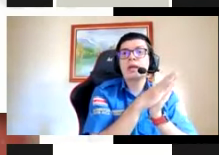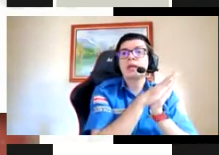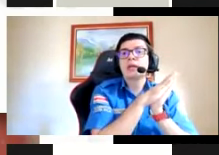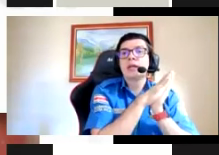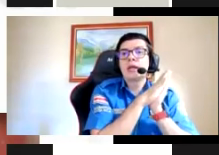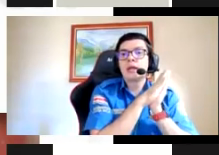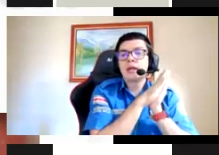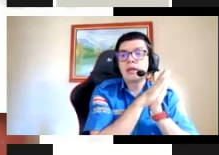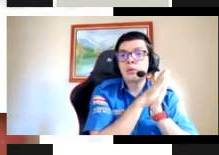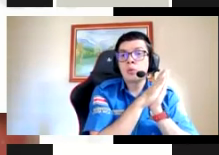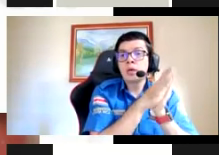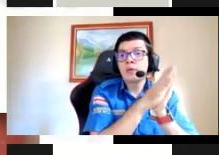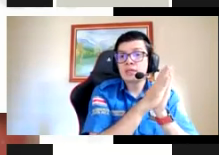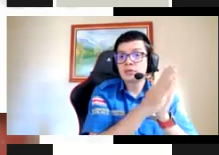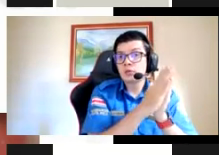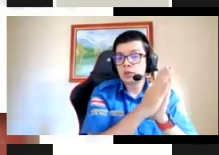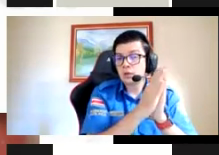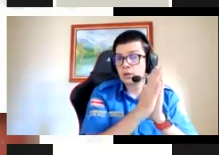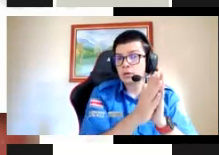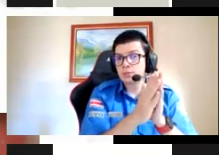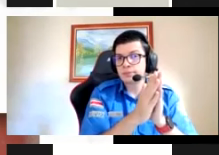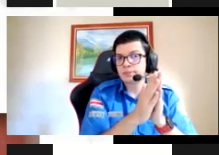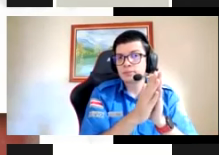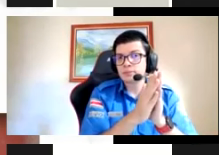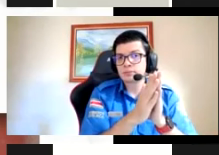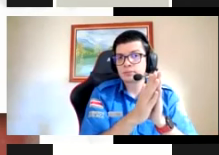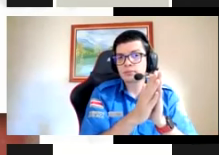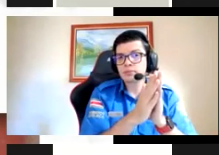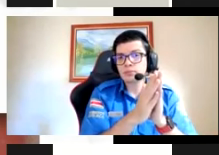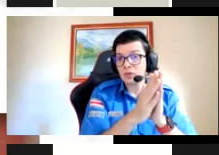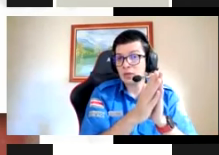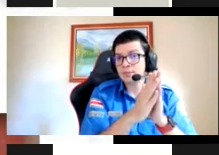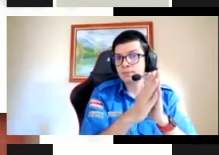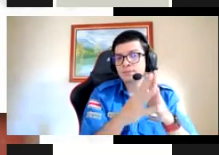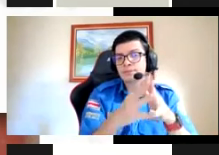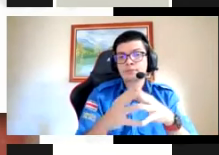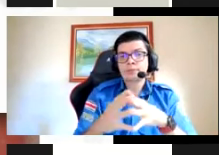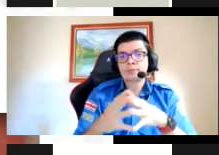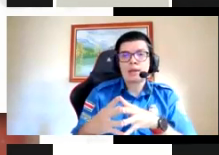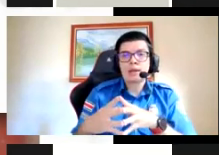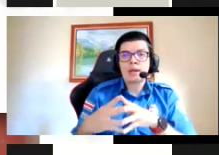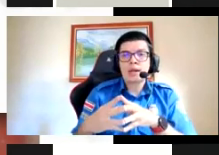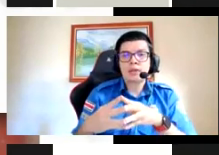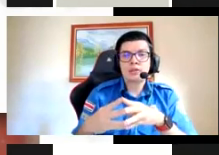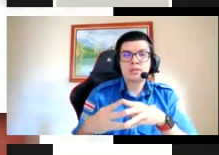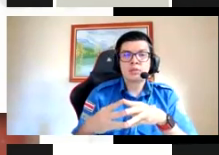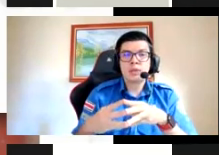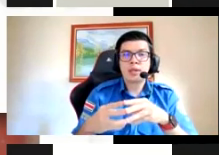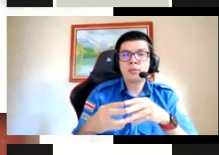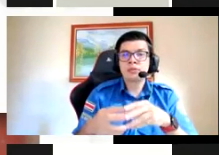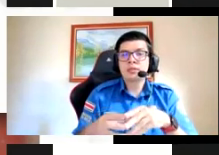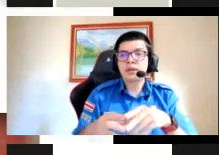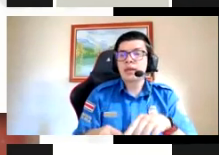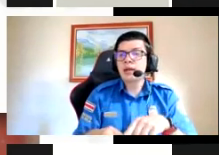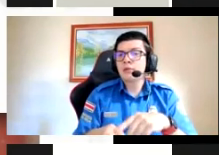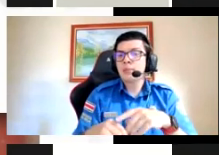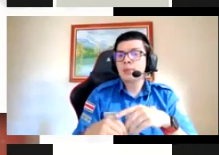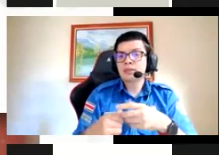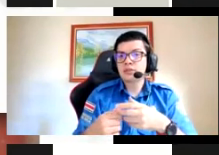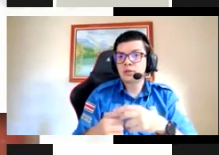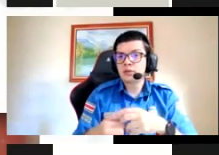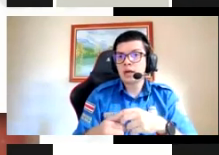para un abasto de un inodoro. ¿Ok? Entonces, sometemos esa manguera a